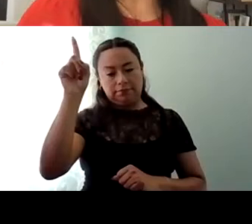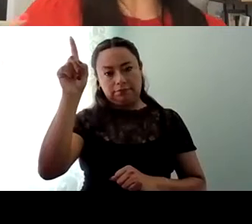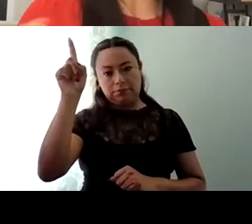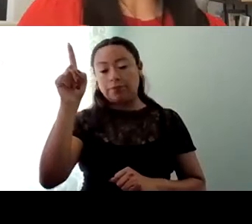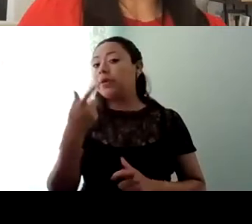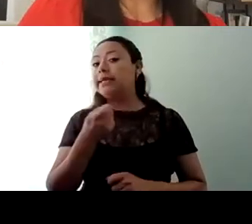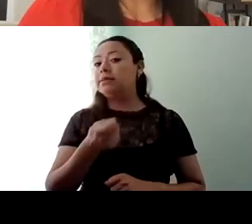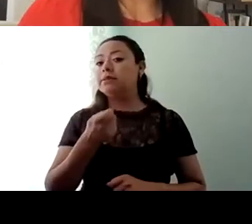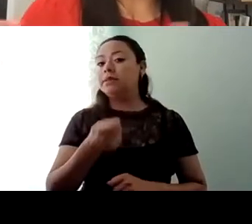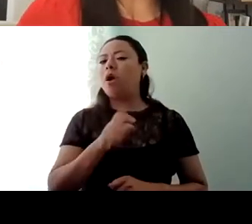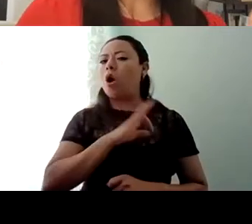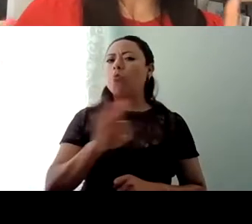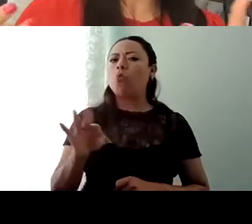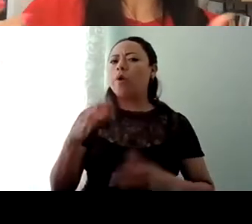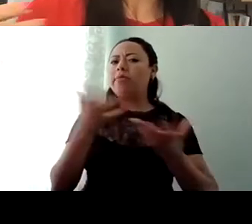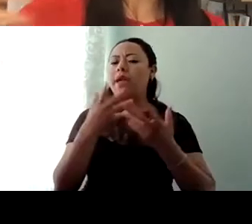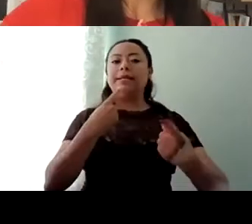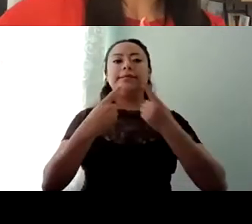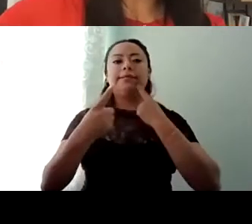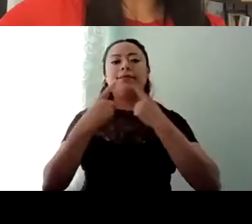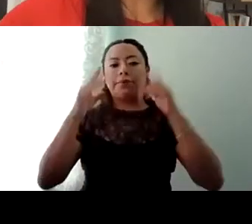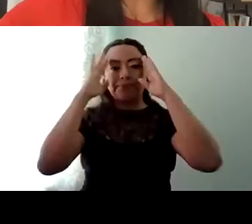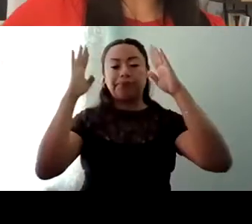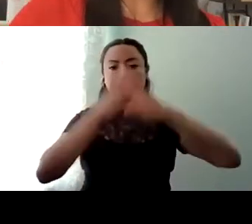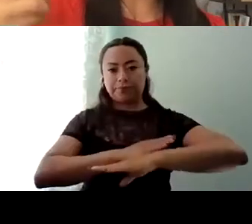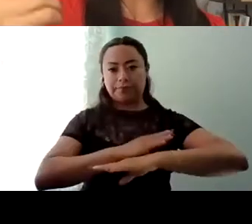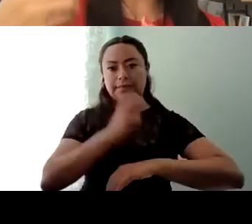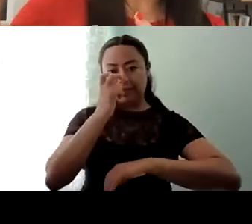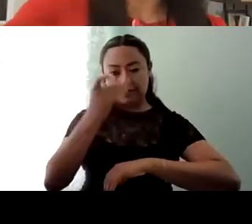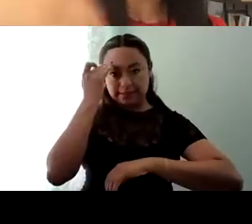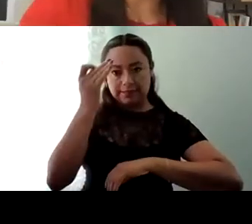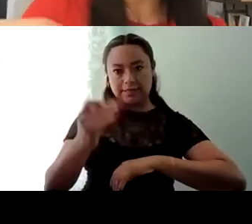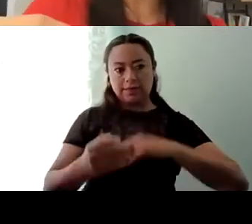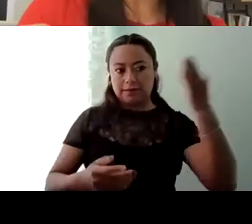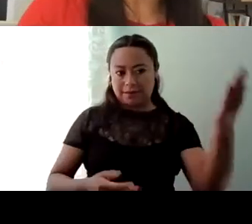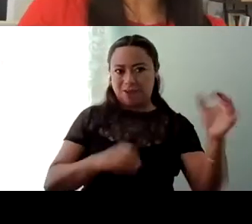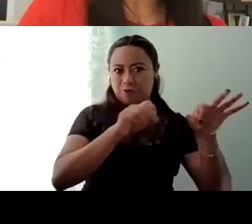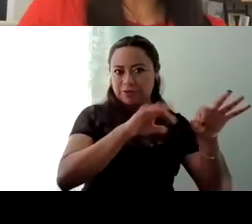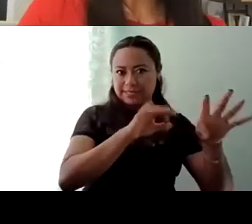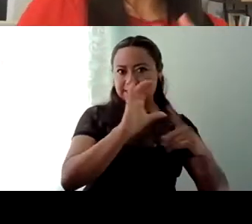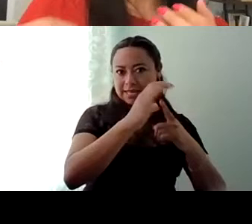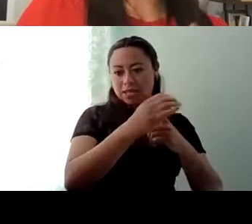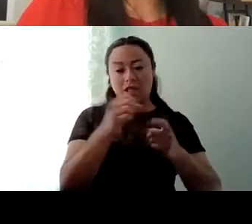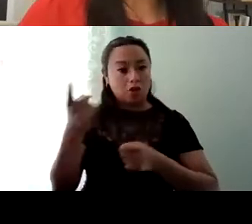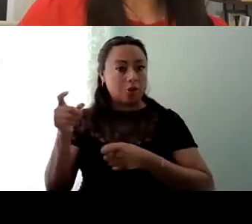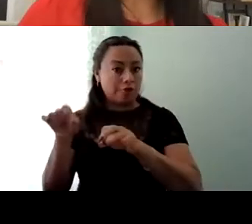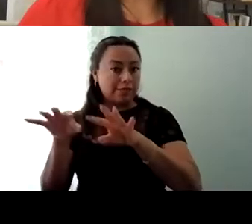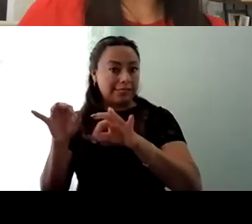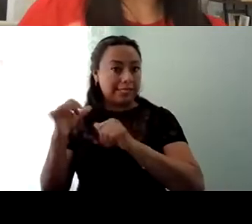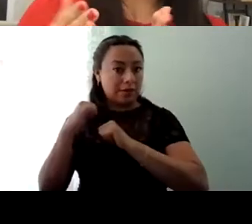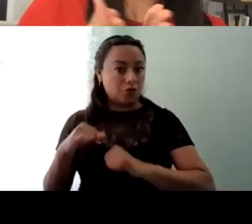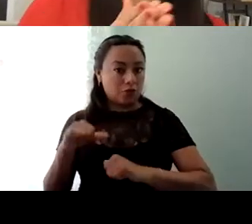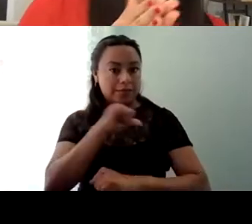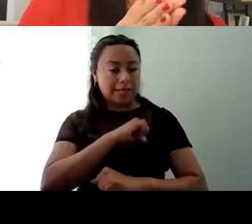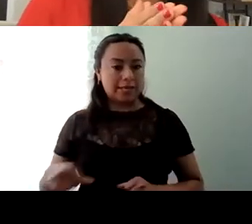una mediación casi en ese momento por parte de la oficina de la comisión con la autoridad de la alcaldía, y entonces ya no